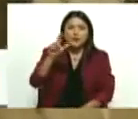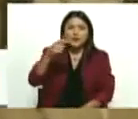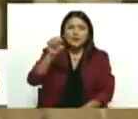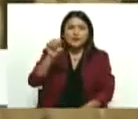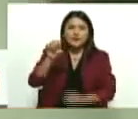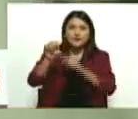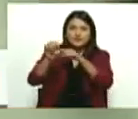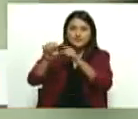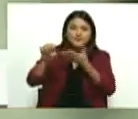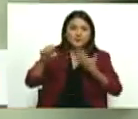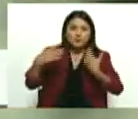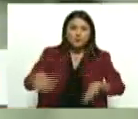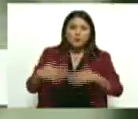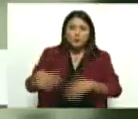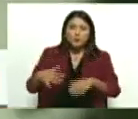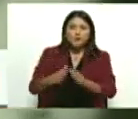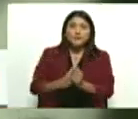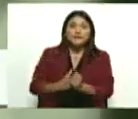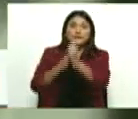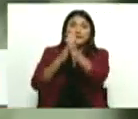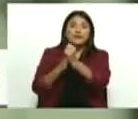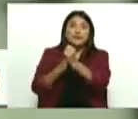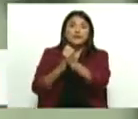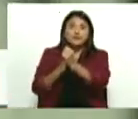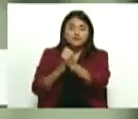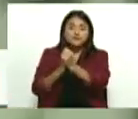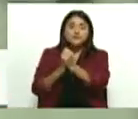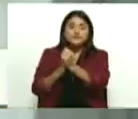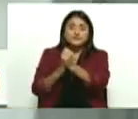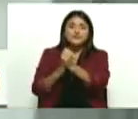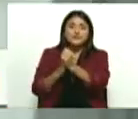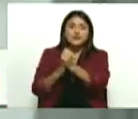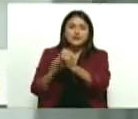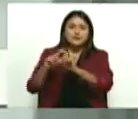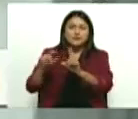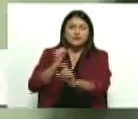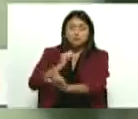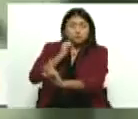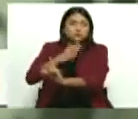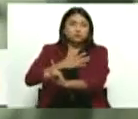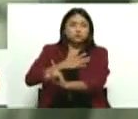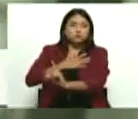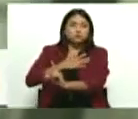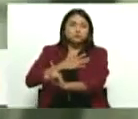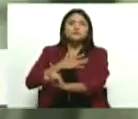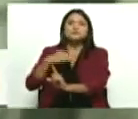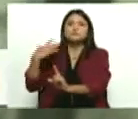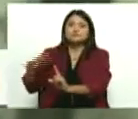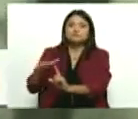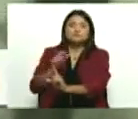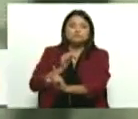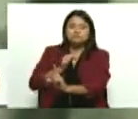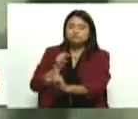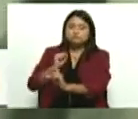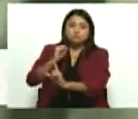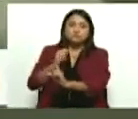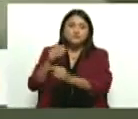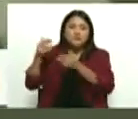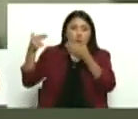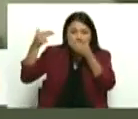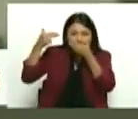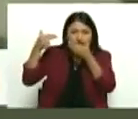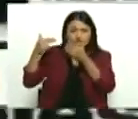de Jorge Rodríguez, que de repente lo asesinaran, lo secuestraran,